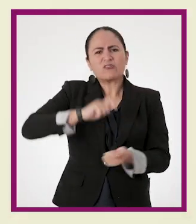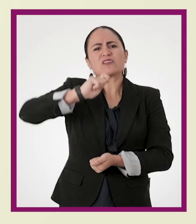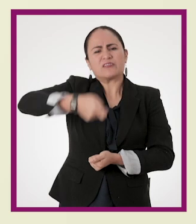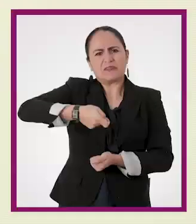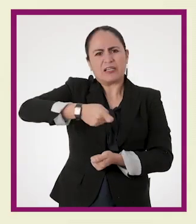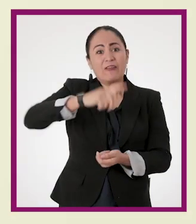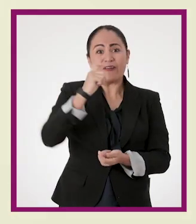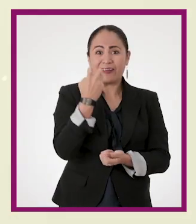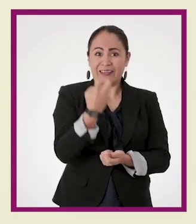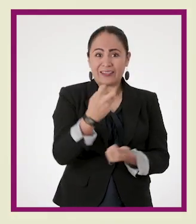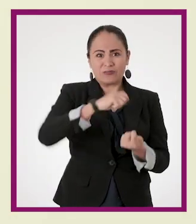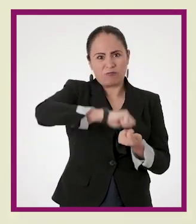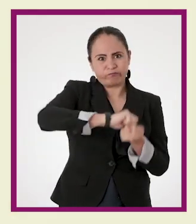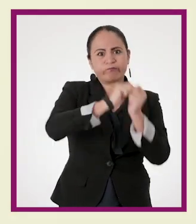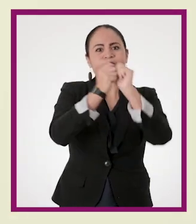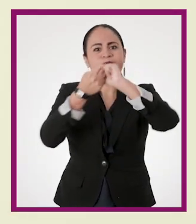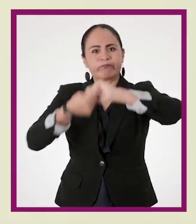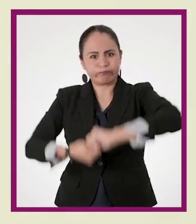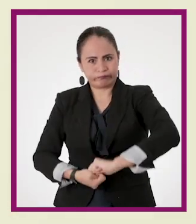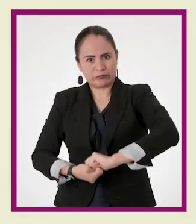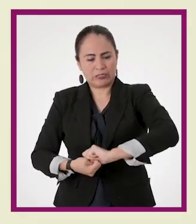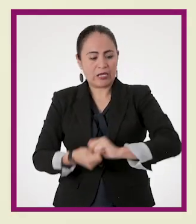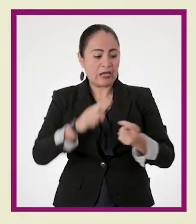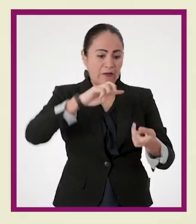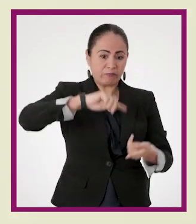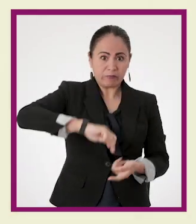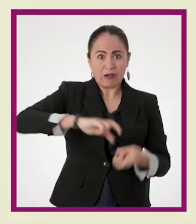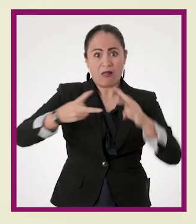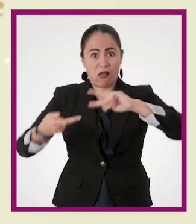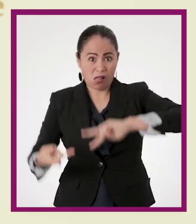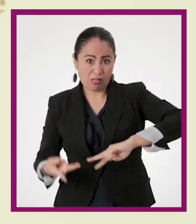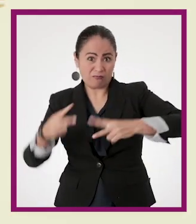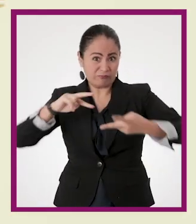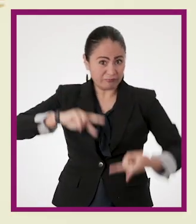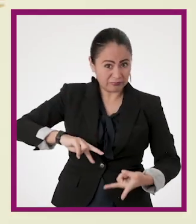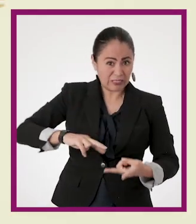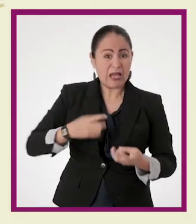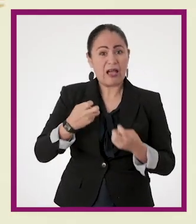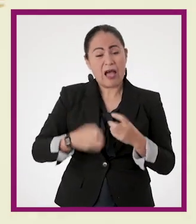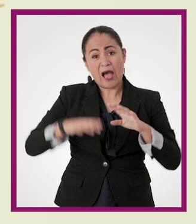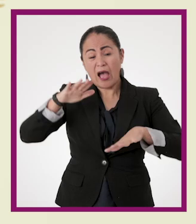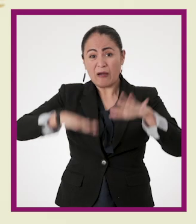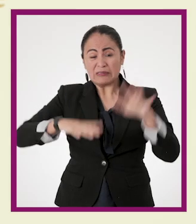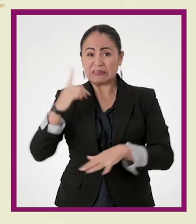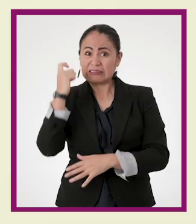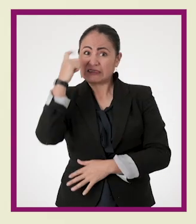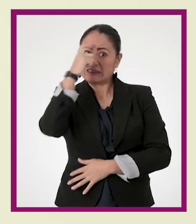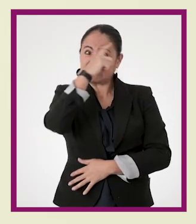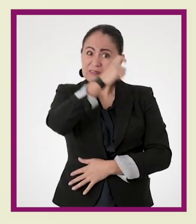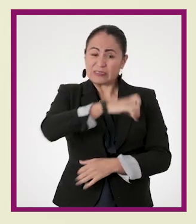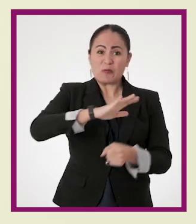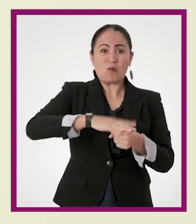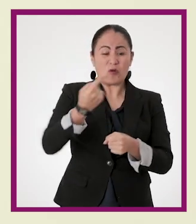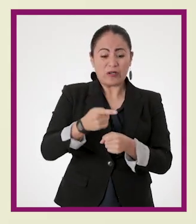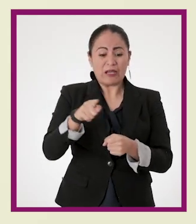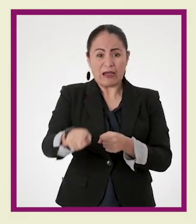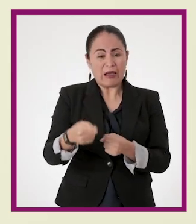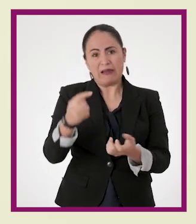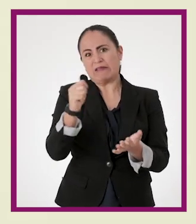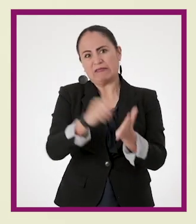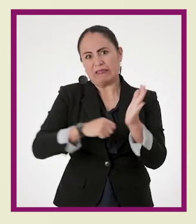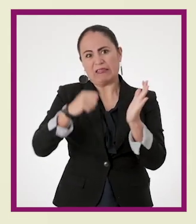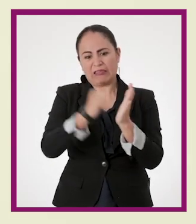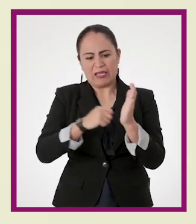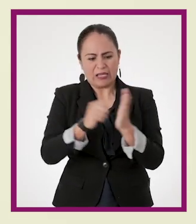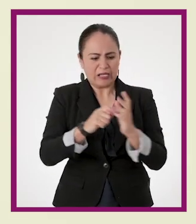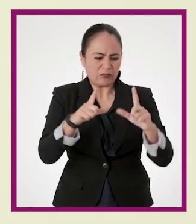su espíritu. Hay que respetar las lenguas de ida y vuelta. La dificultad es más evidente tratándose de la